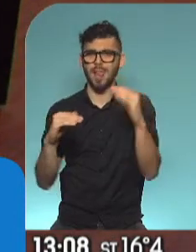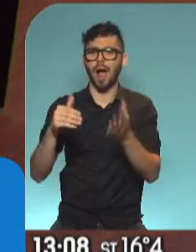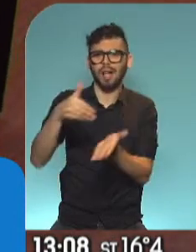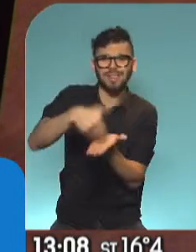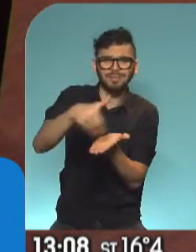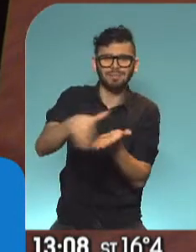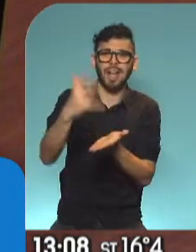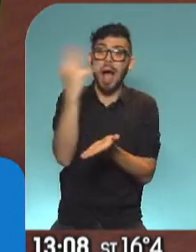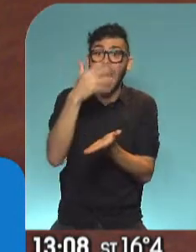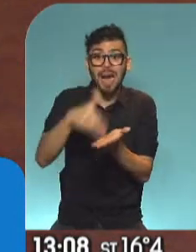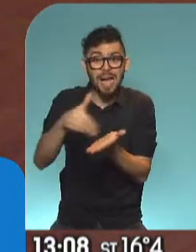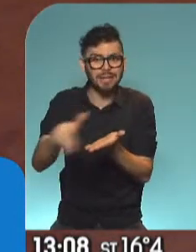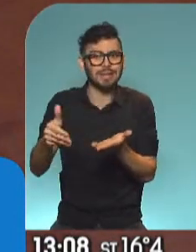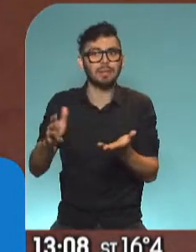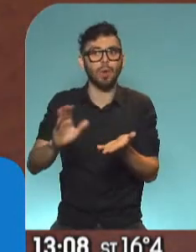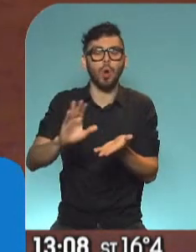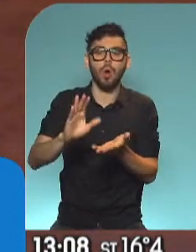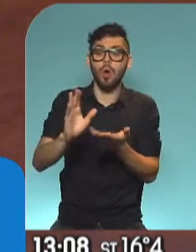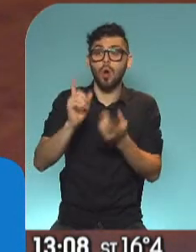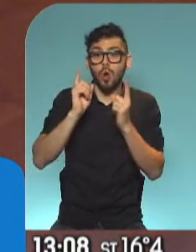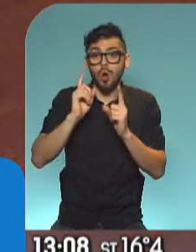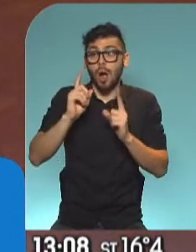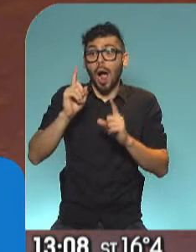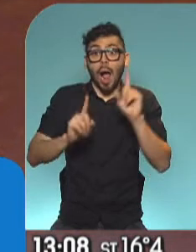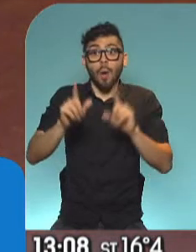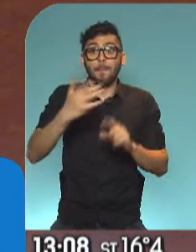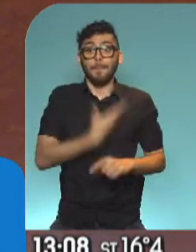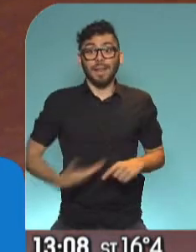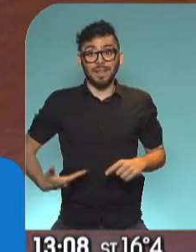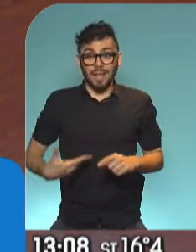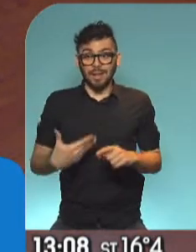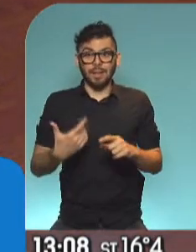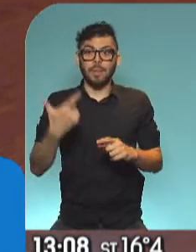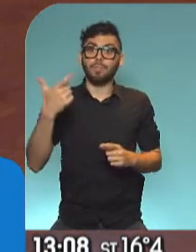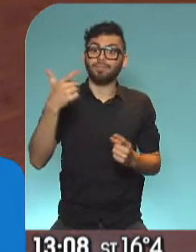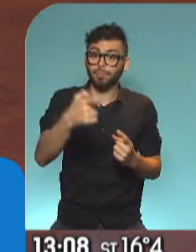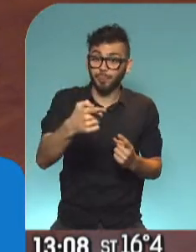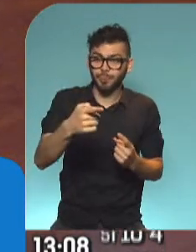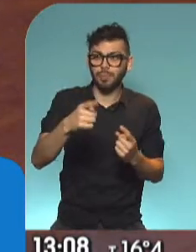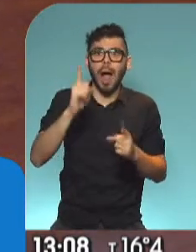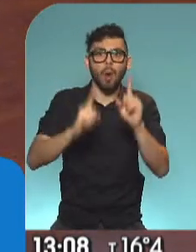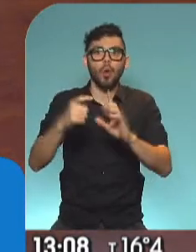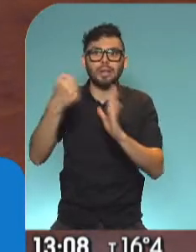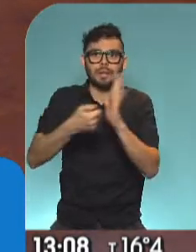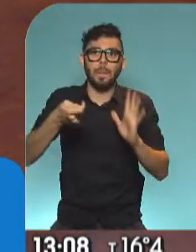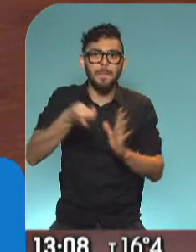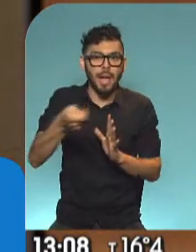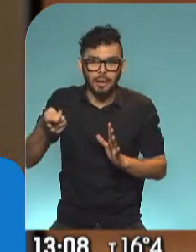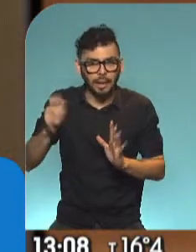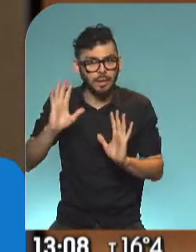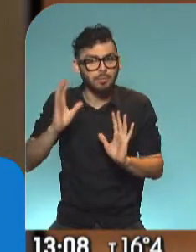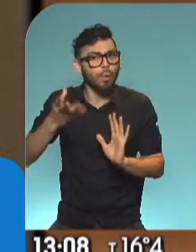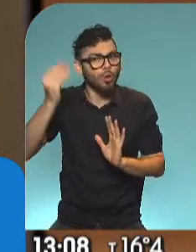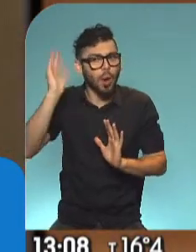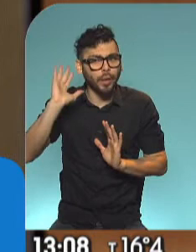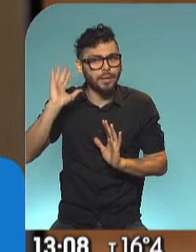violencia, muchos no, pero algunos presidentes asesinados, intentos de asesinato contra el presidente bastante frecuentes en la historia de Estados Unidos. Ahora,